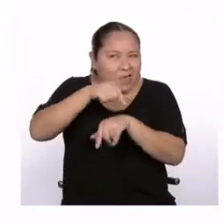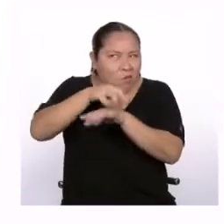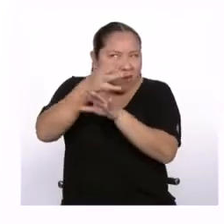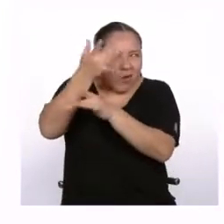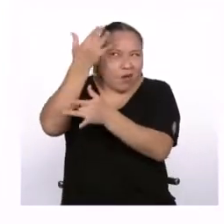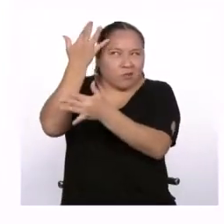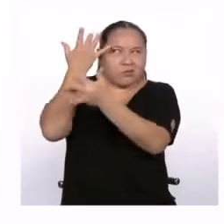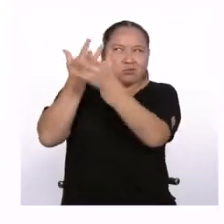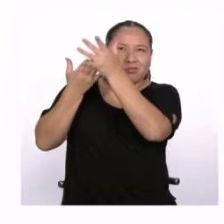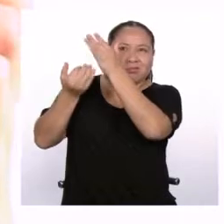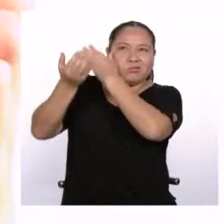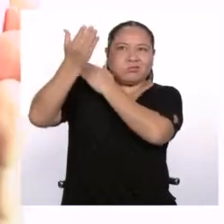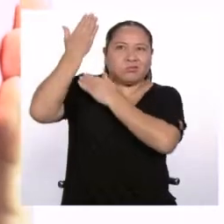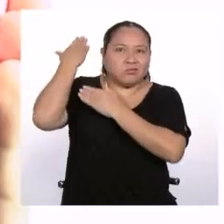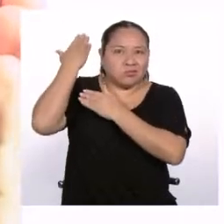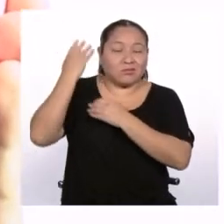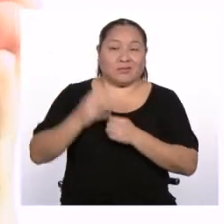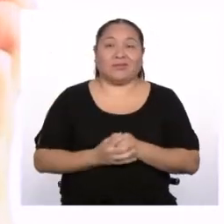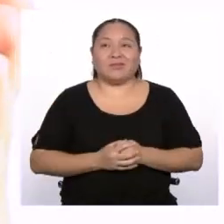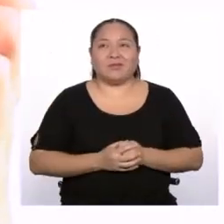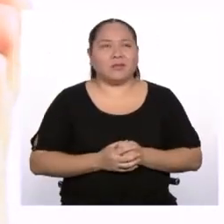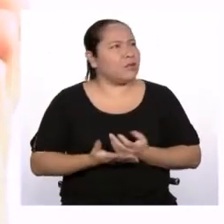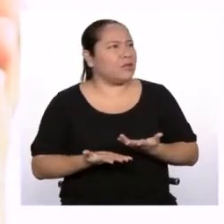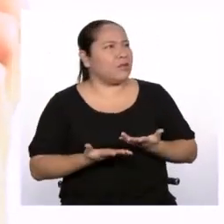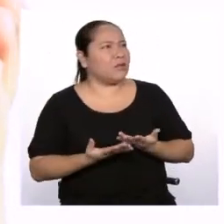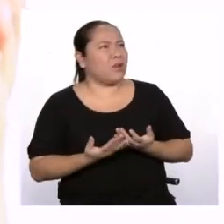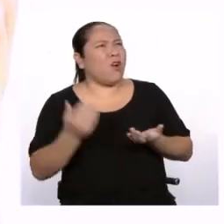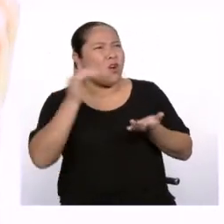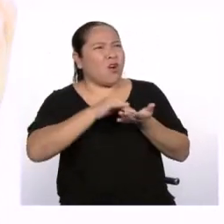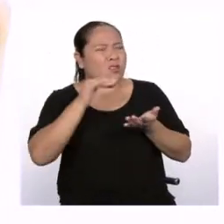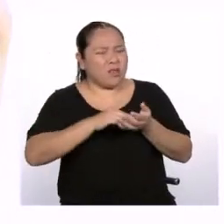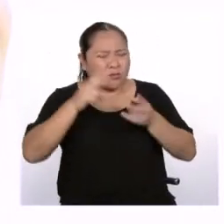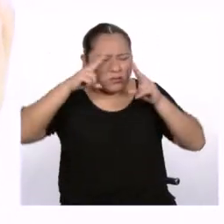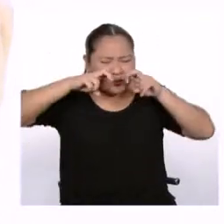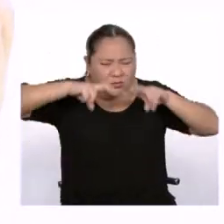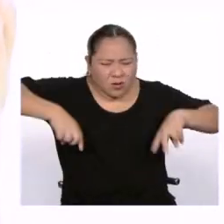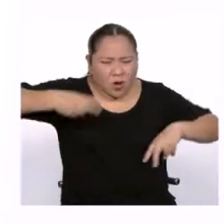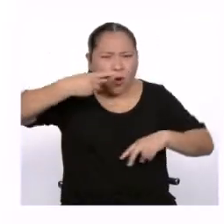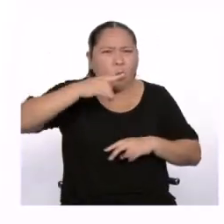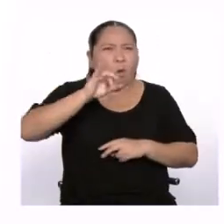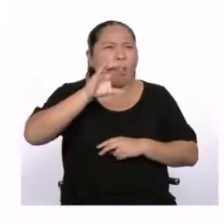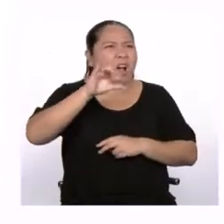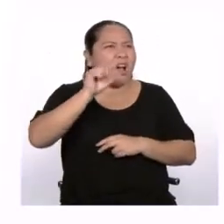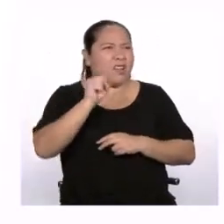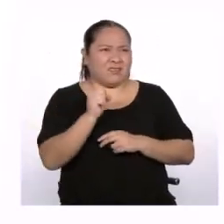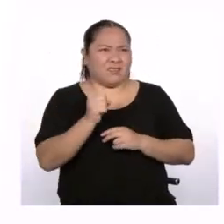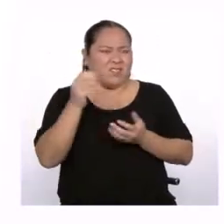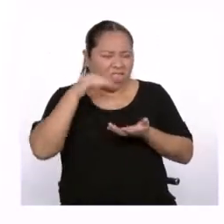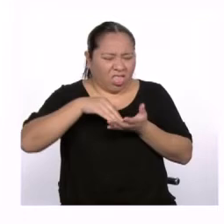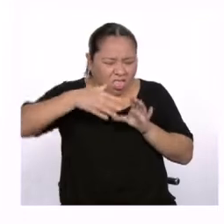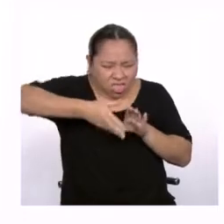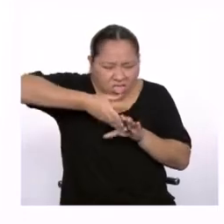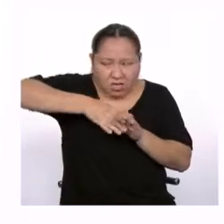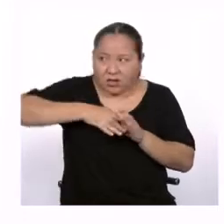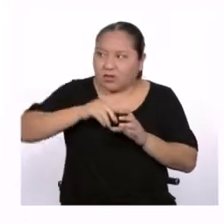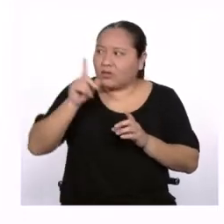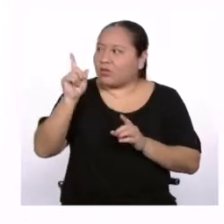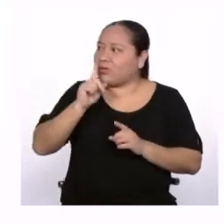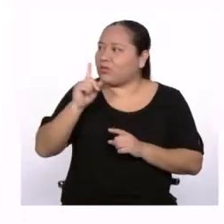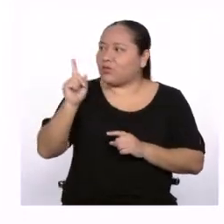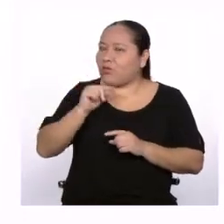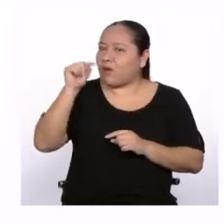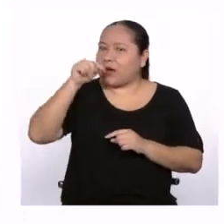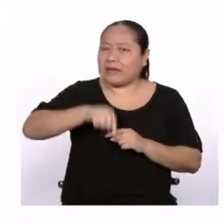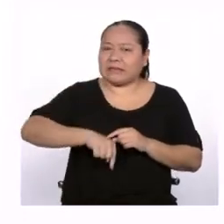el pasado de Lima. ¡Oh! ¿Vamos a huaquear de nuevo? ¡Genial! No, Tocino, ese no es